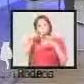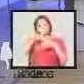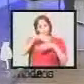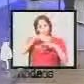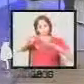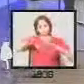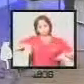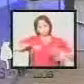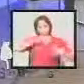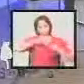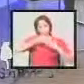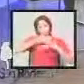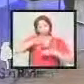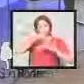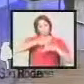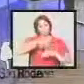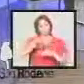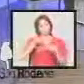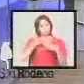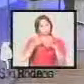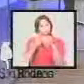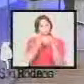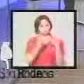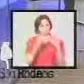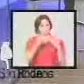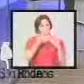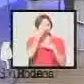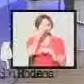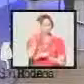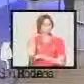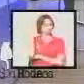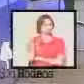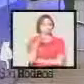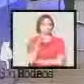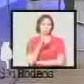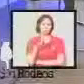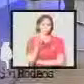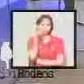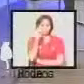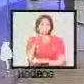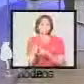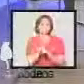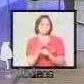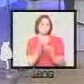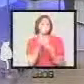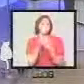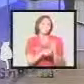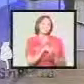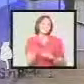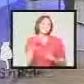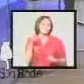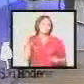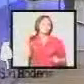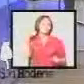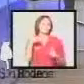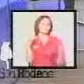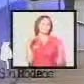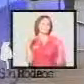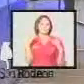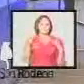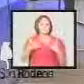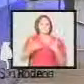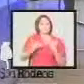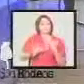rubro. Así es, bueno, tenemos un monto restringido porque es un porcentaje de la utilidad. En el año 2013 se nos agotaron los